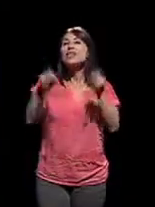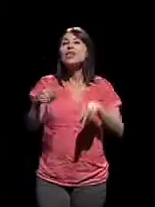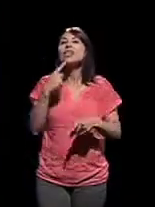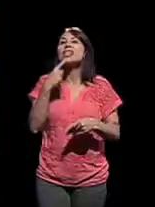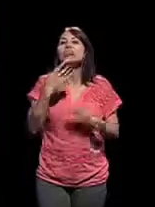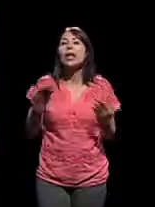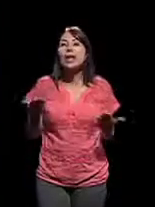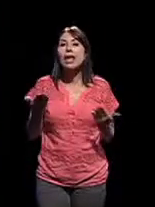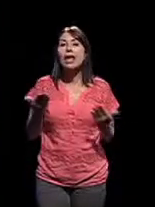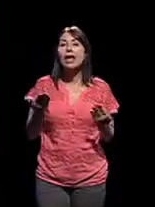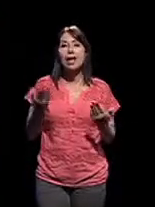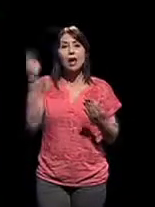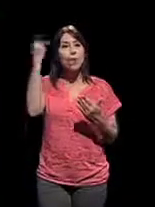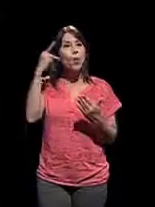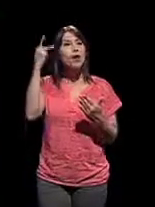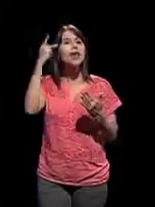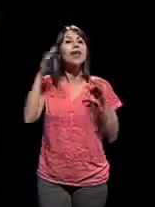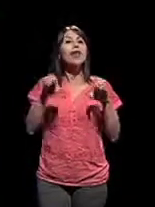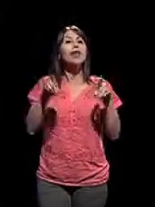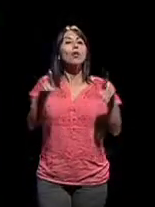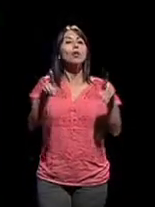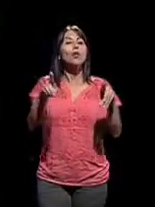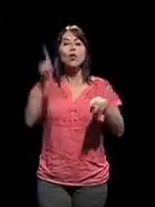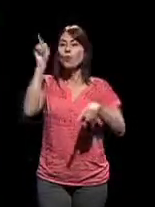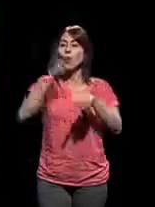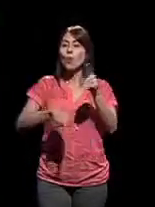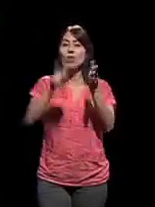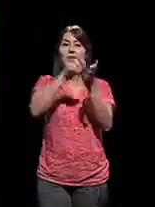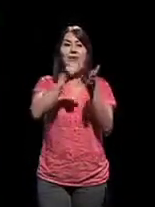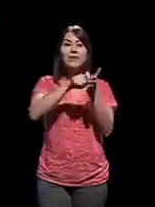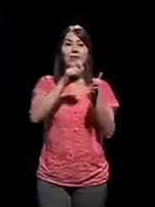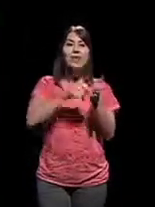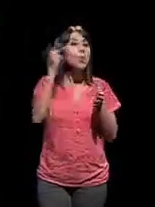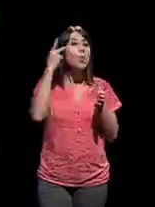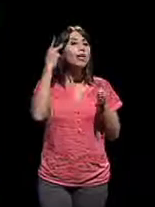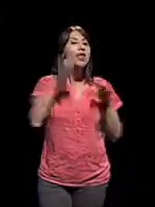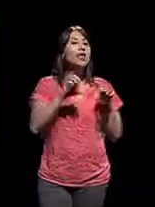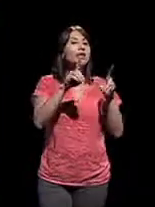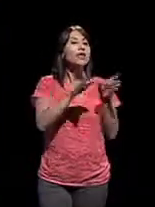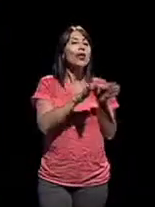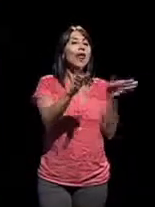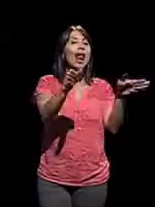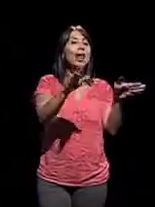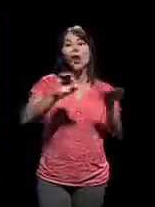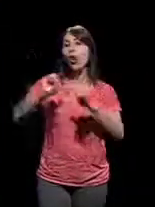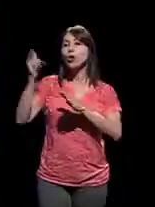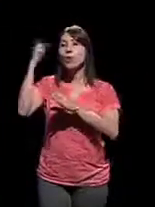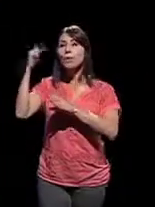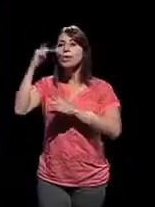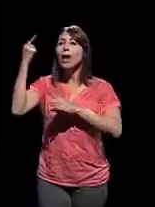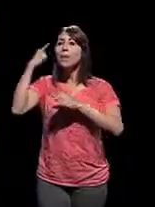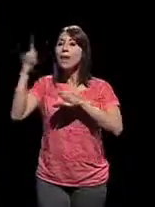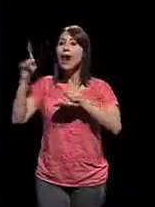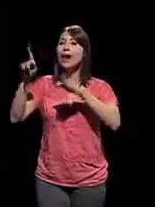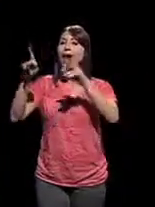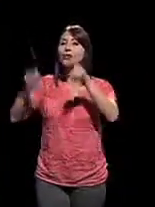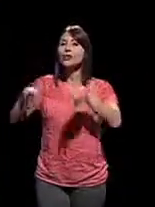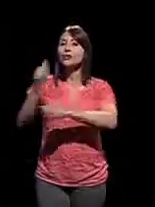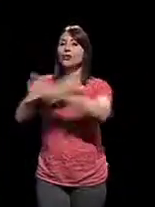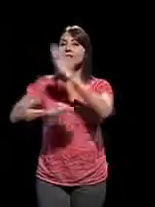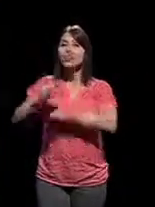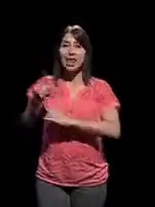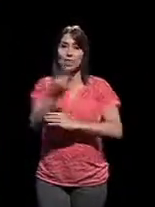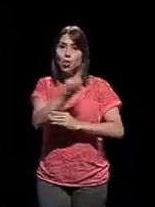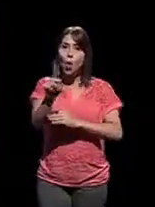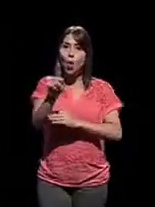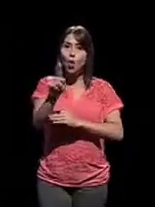acá, la política de educación, concretamente, no puede ser una política de educación general y una para discapacidad. Tiene que ser una política